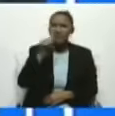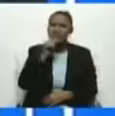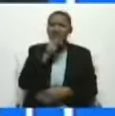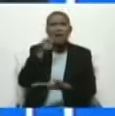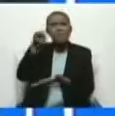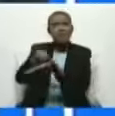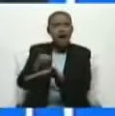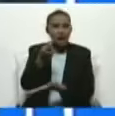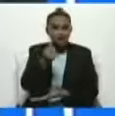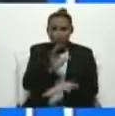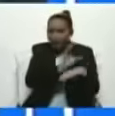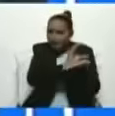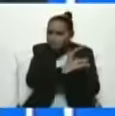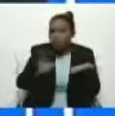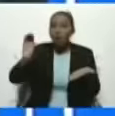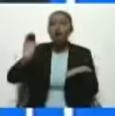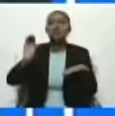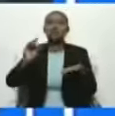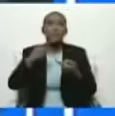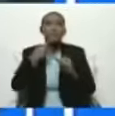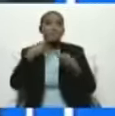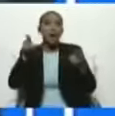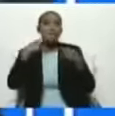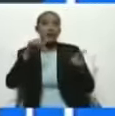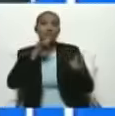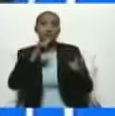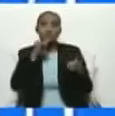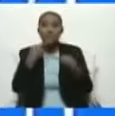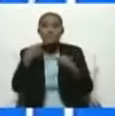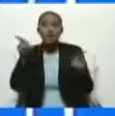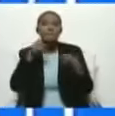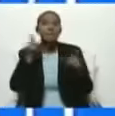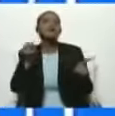encuestadoras. ¿Y quién construye los números?